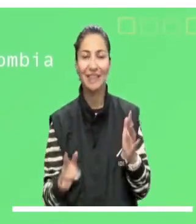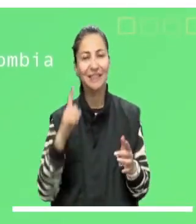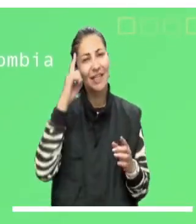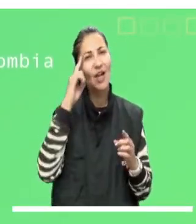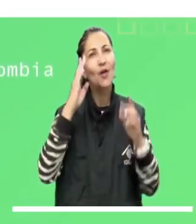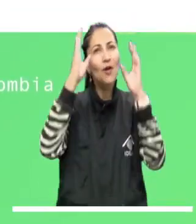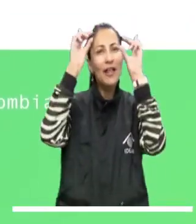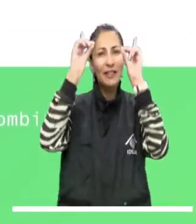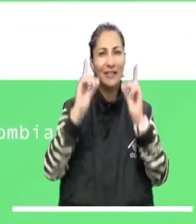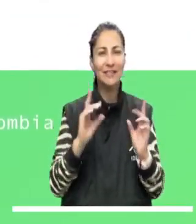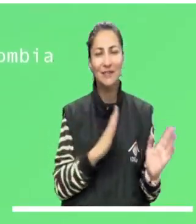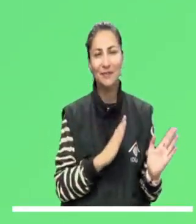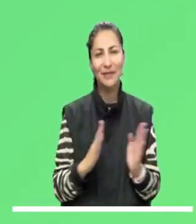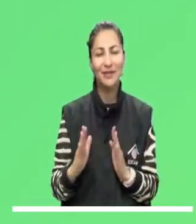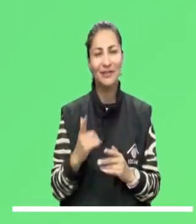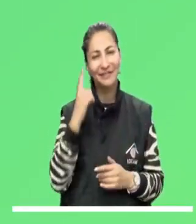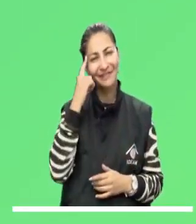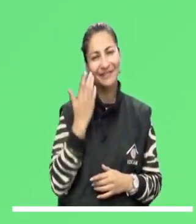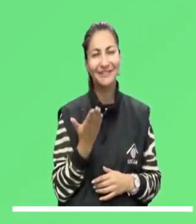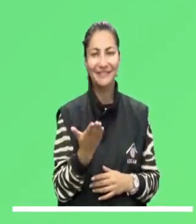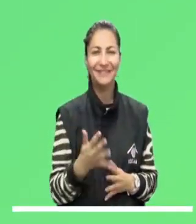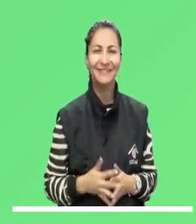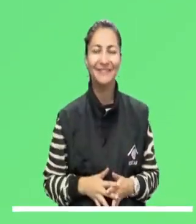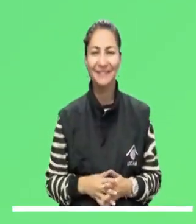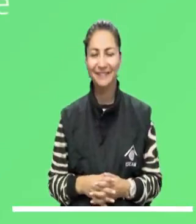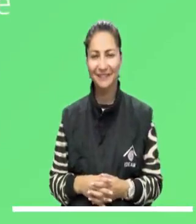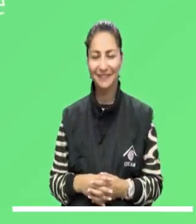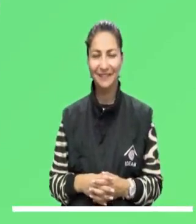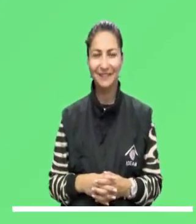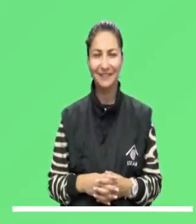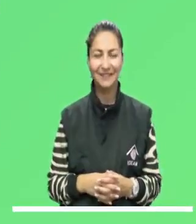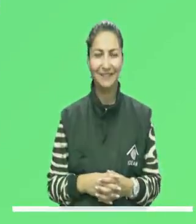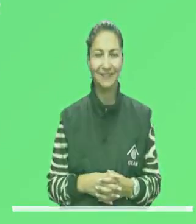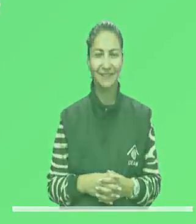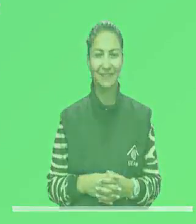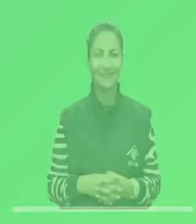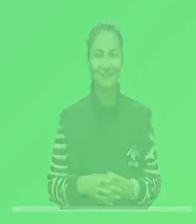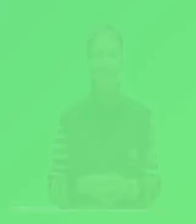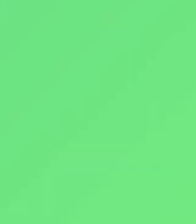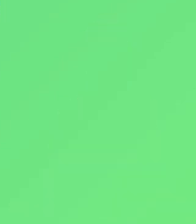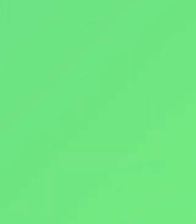Descárguela gratis, planee su día y tome las mejores decisiones.